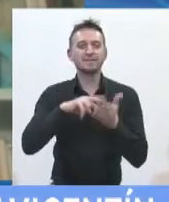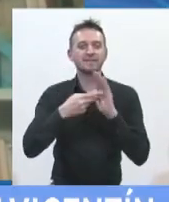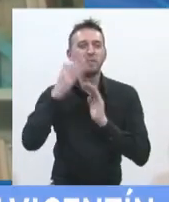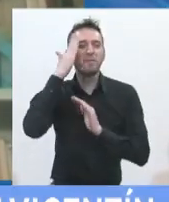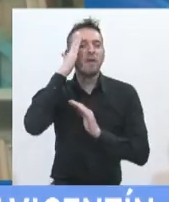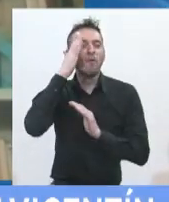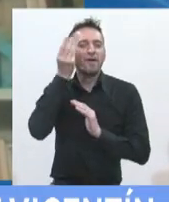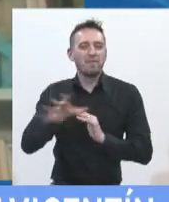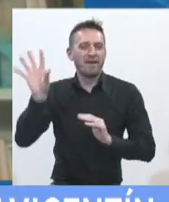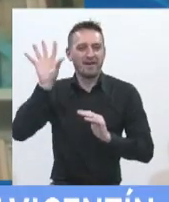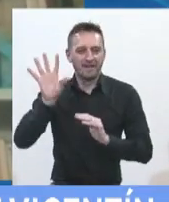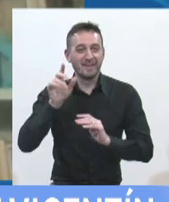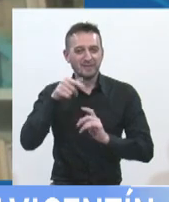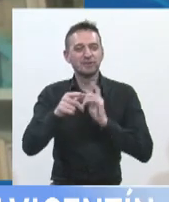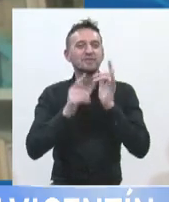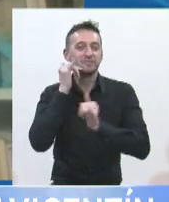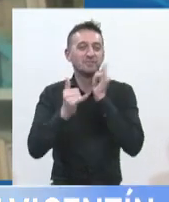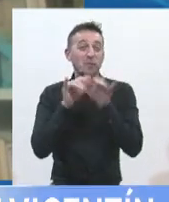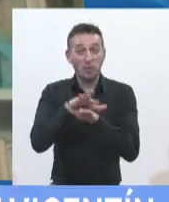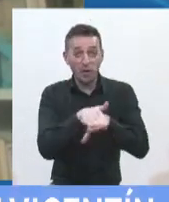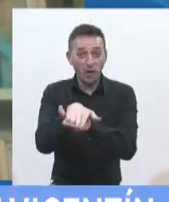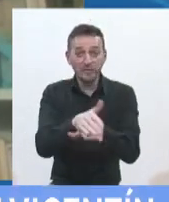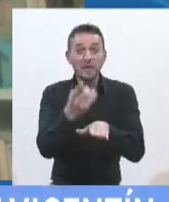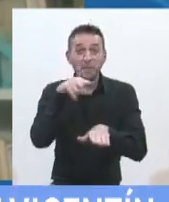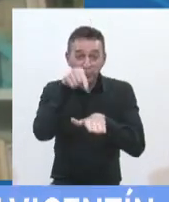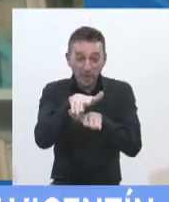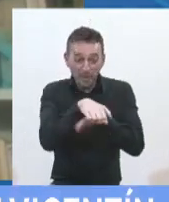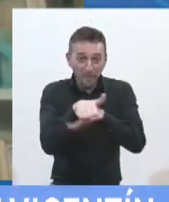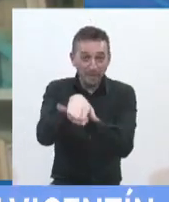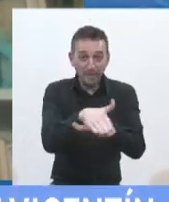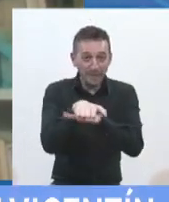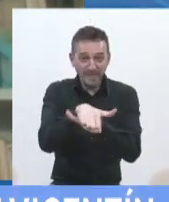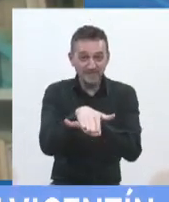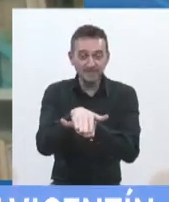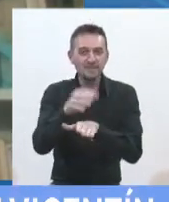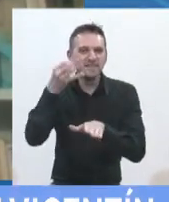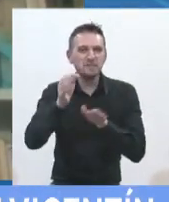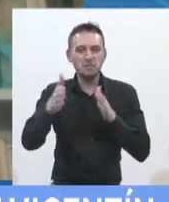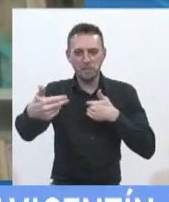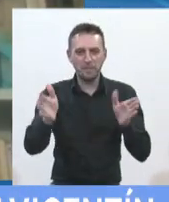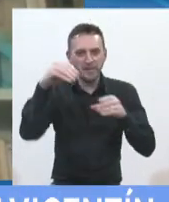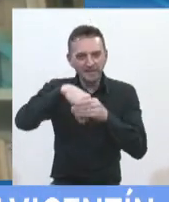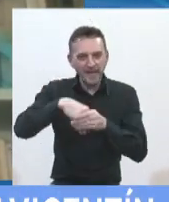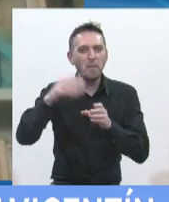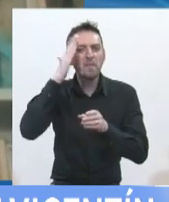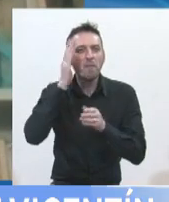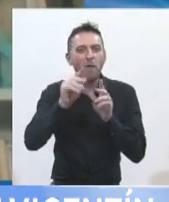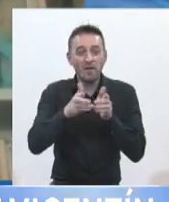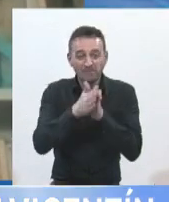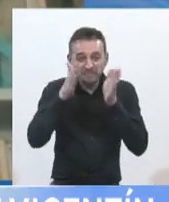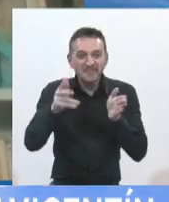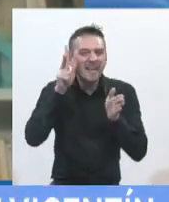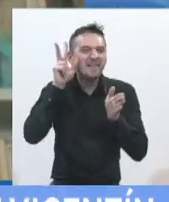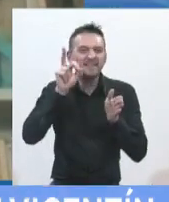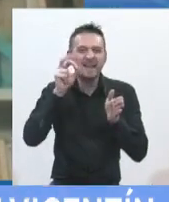si está inspirado en general los peces pero particularmente en sps pecera que es el carpín dorado que se dice que es una memoria es solamente 30